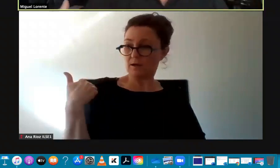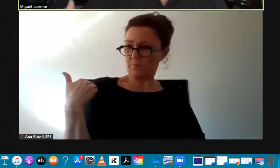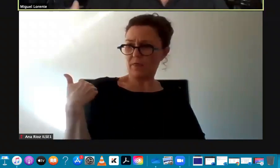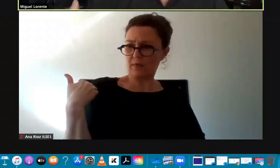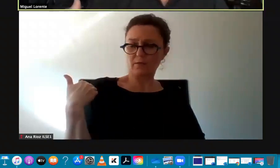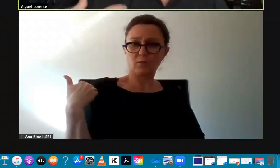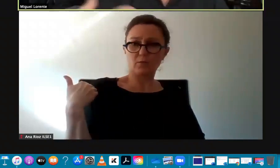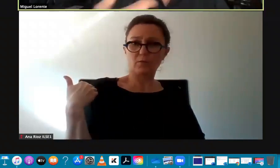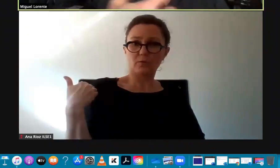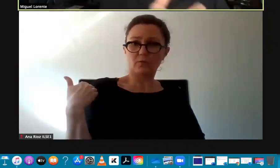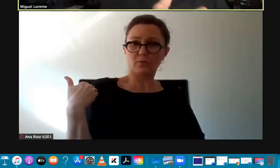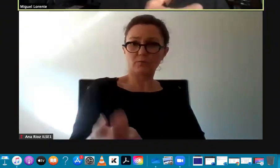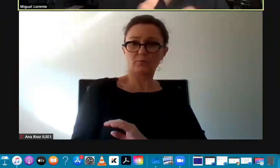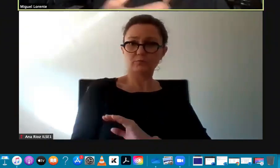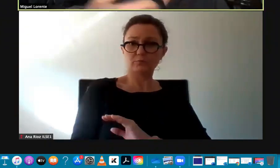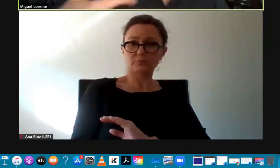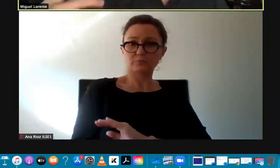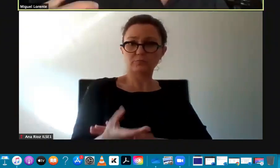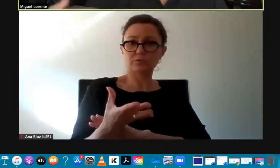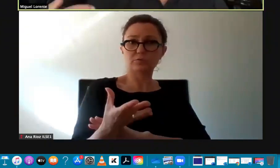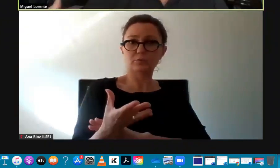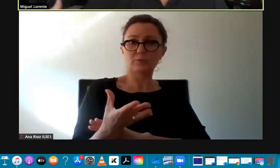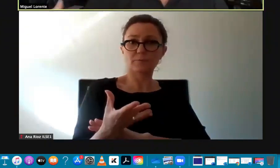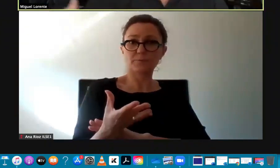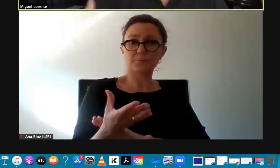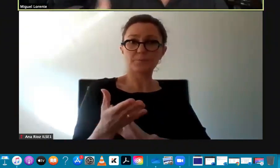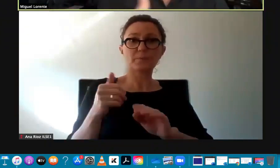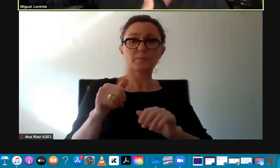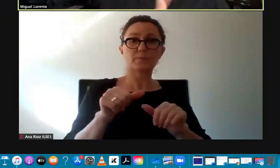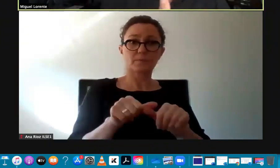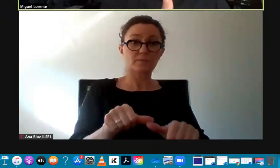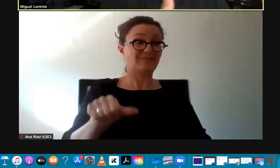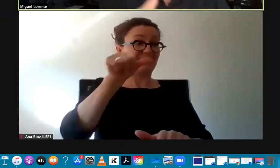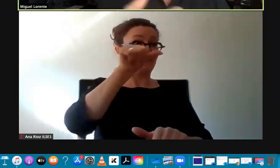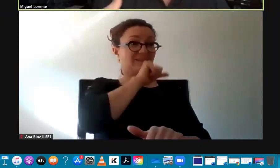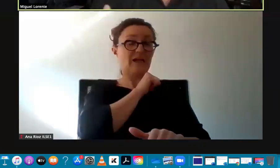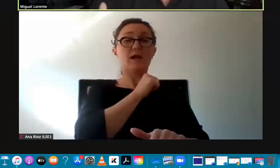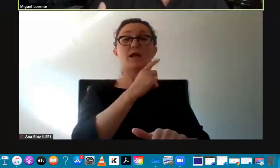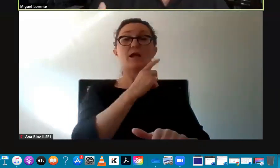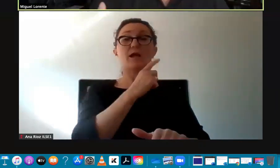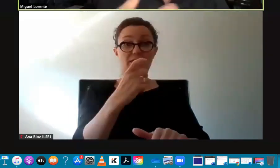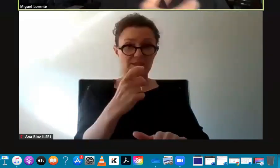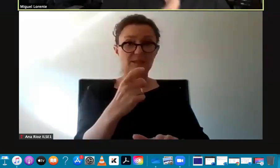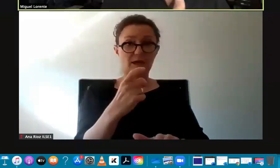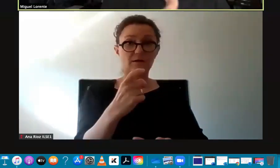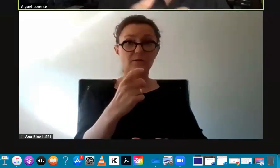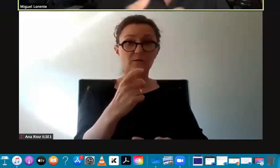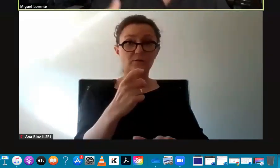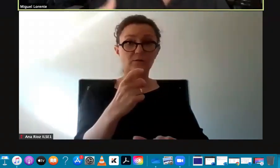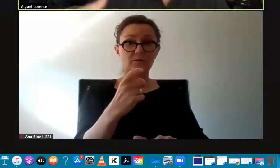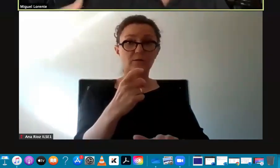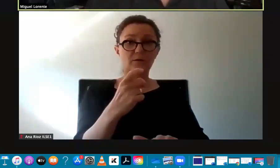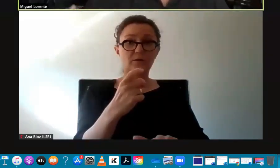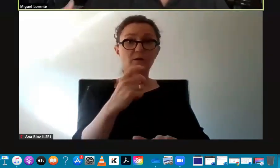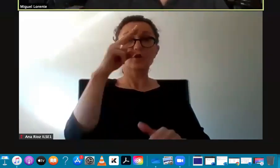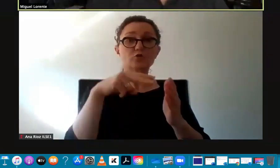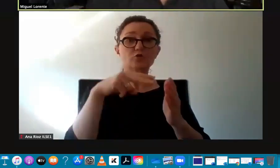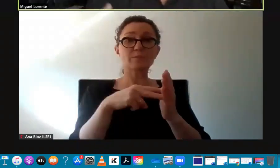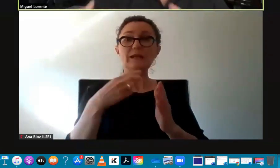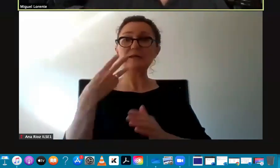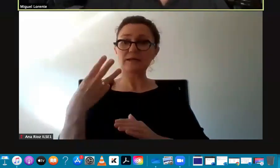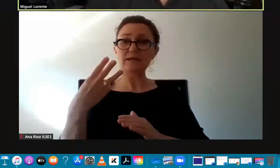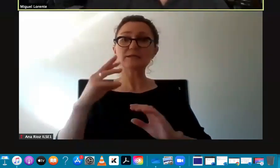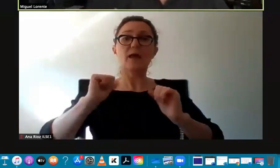tiempo, digamos, mucho tiempo después de haber sido necesario, es decir, estamos hablando de 2003, antes no había una estadística